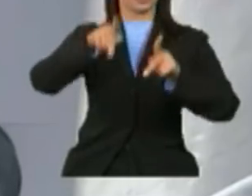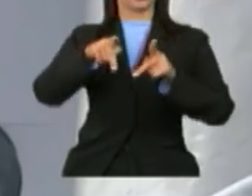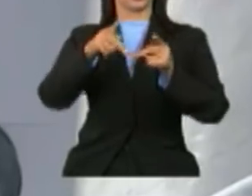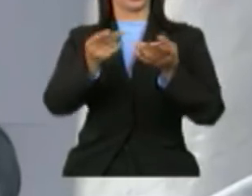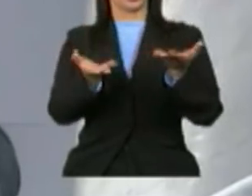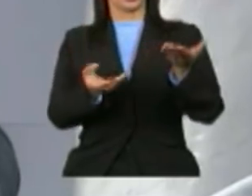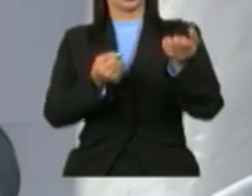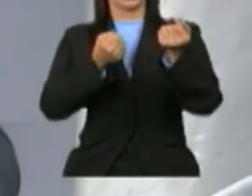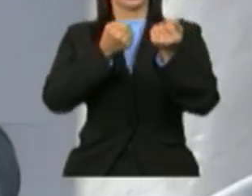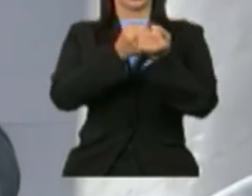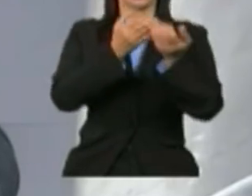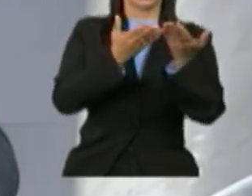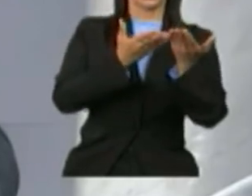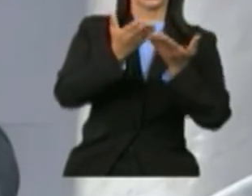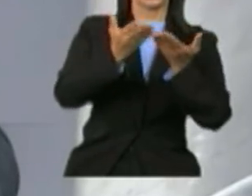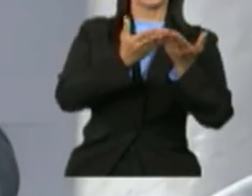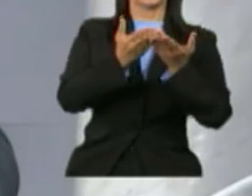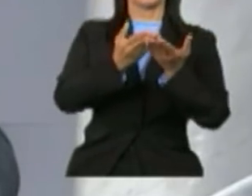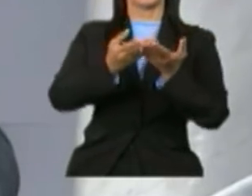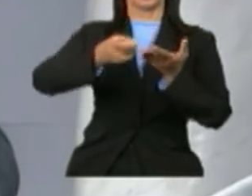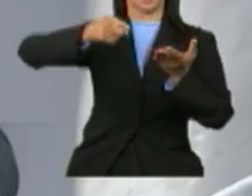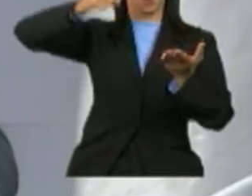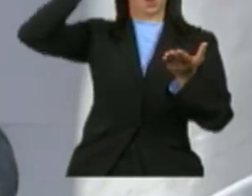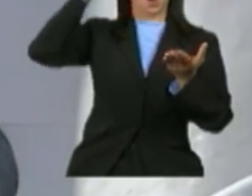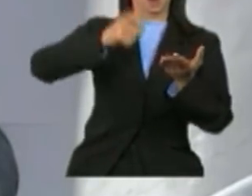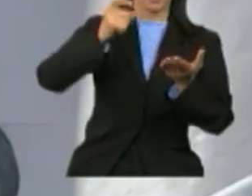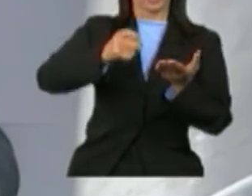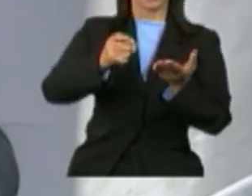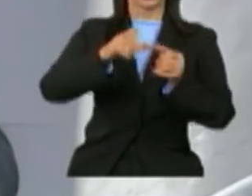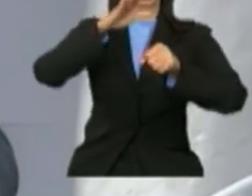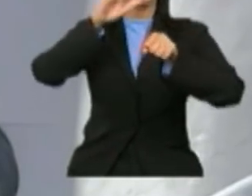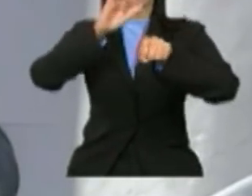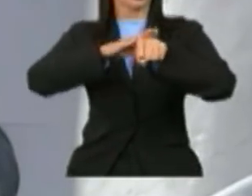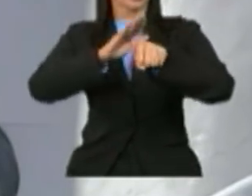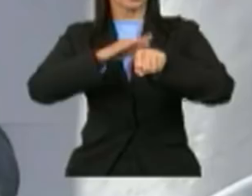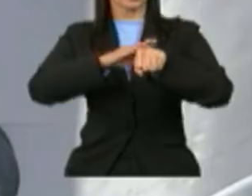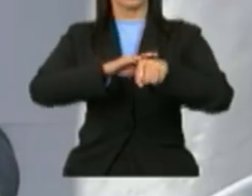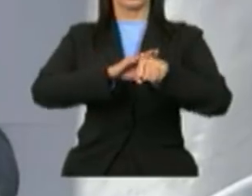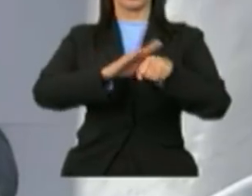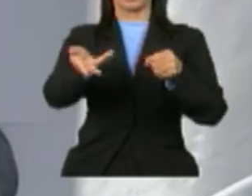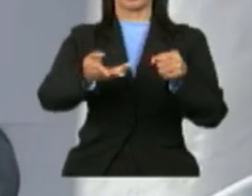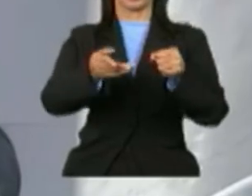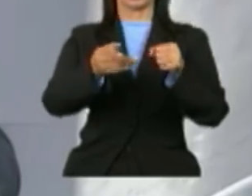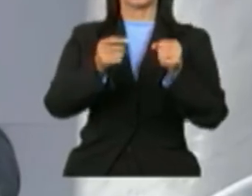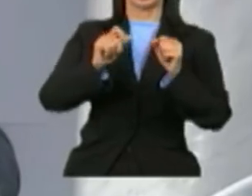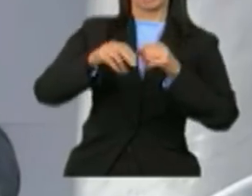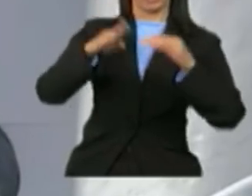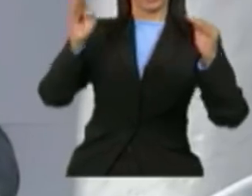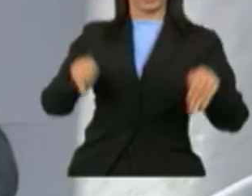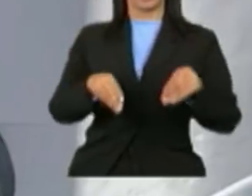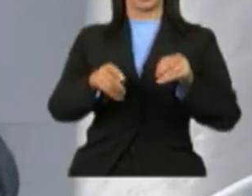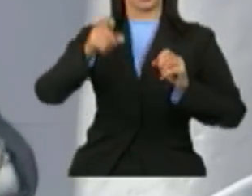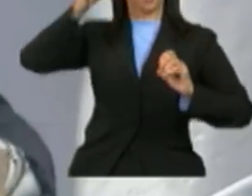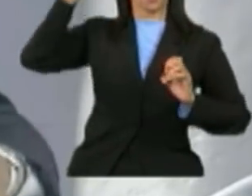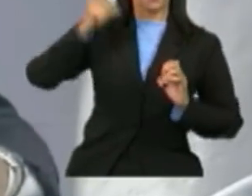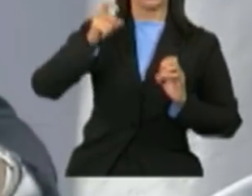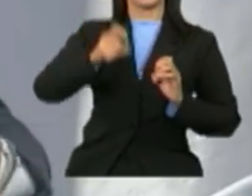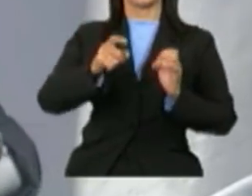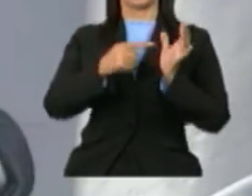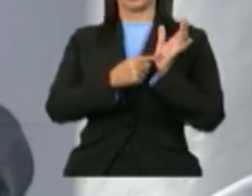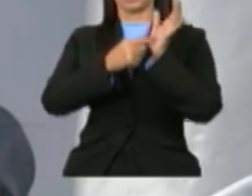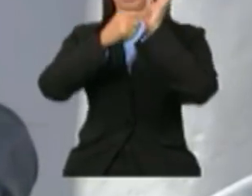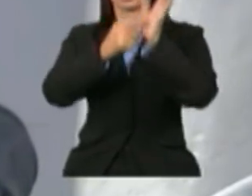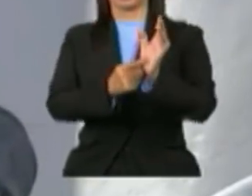indicado para todos los casos de hospitalizaciones, la notificación obligatoria de